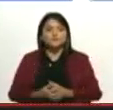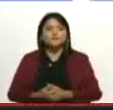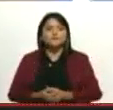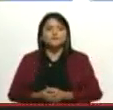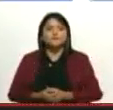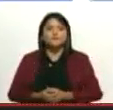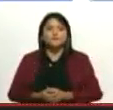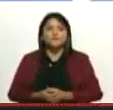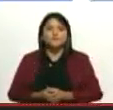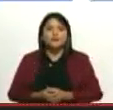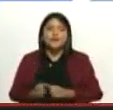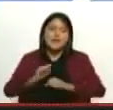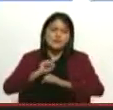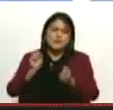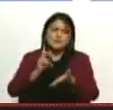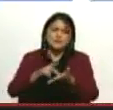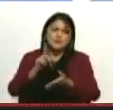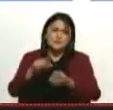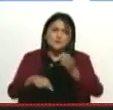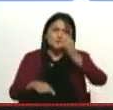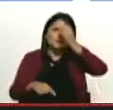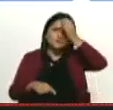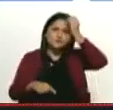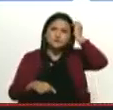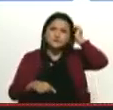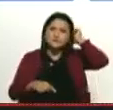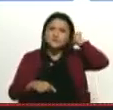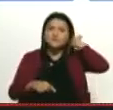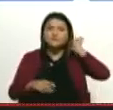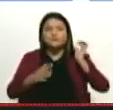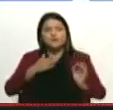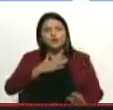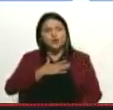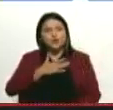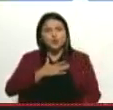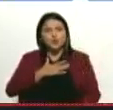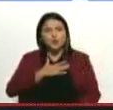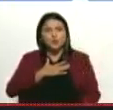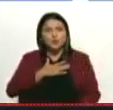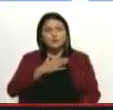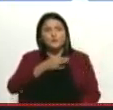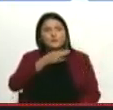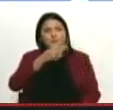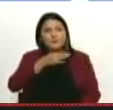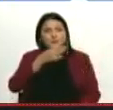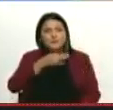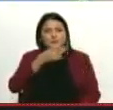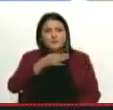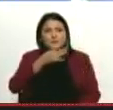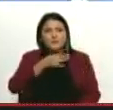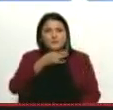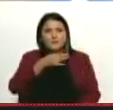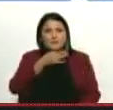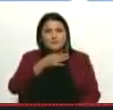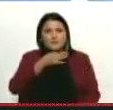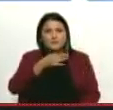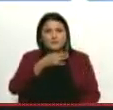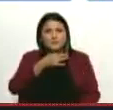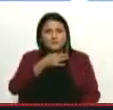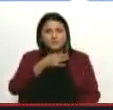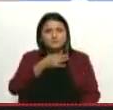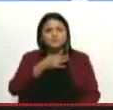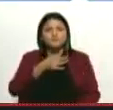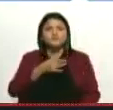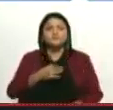presentes esta mañana solamente quiero significar algunos elementos que ya